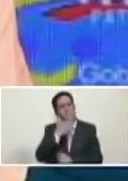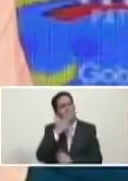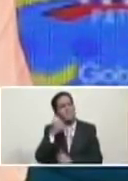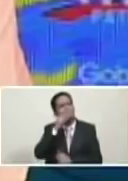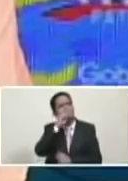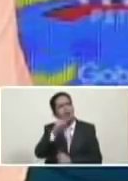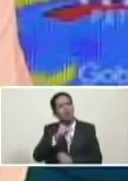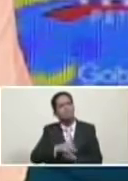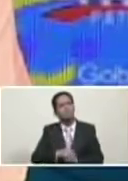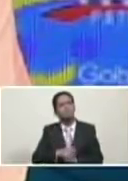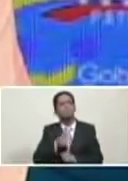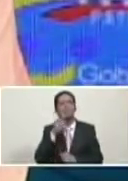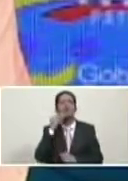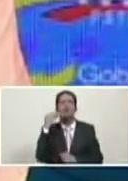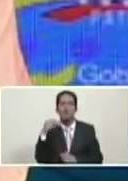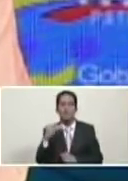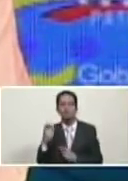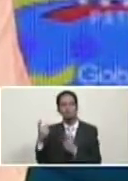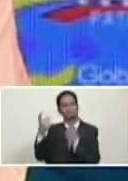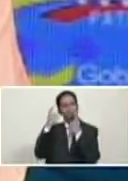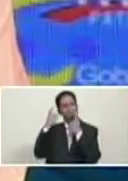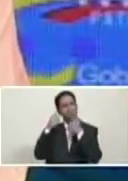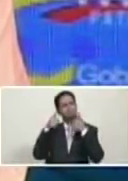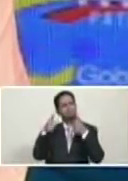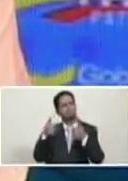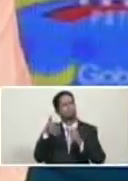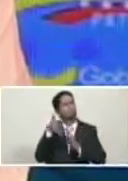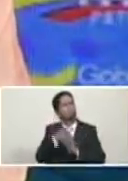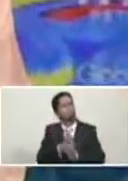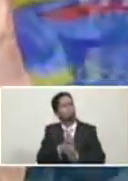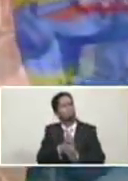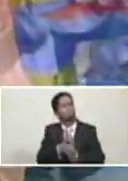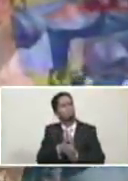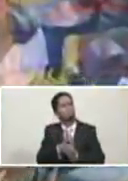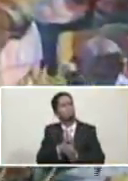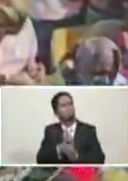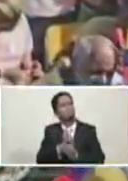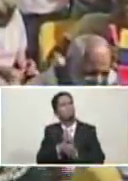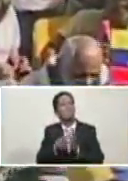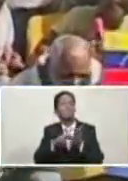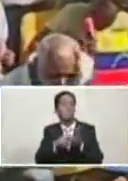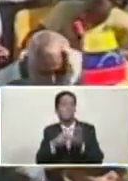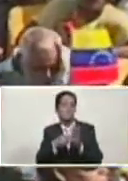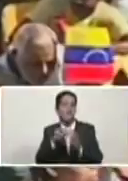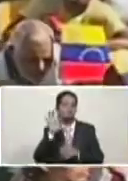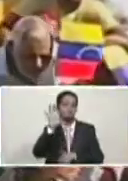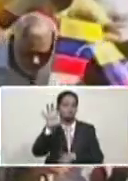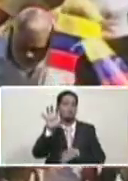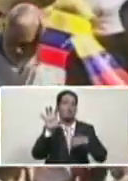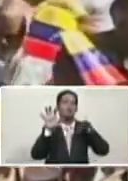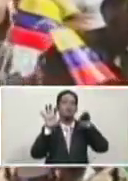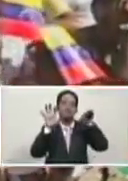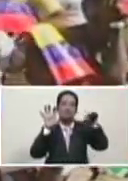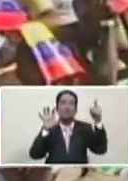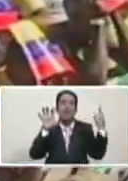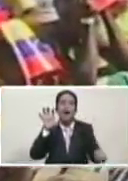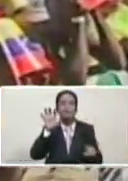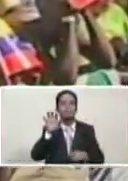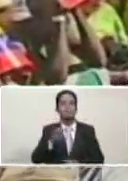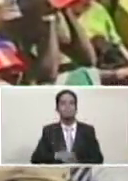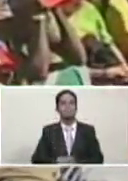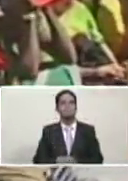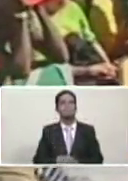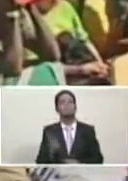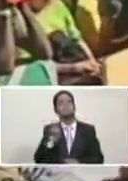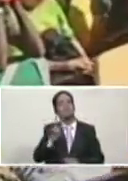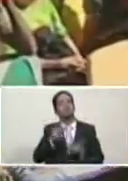juventud bien forjada, bien formada, es garantía de un país con futuro. Una Venezuela abierta